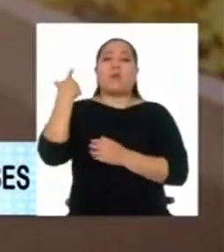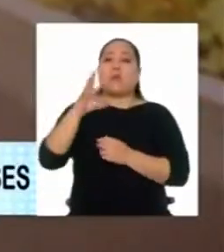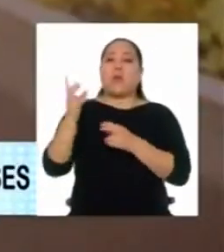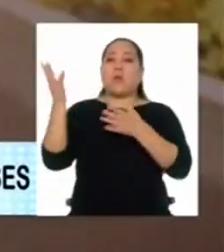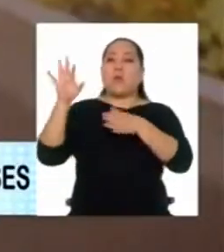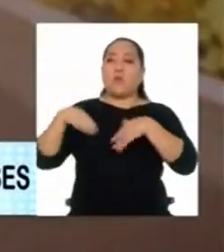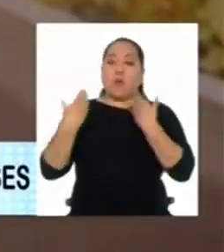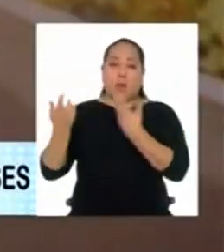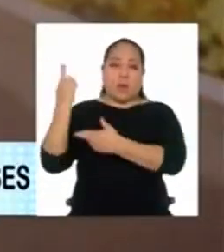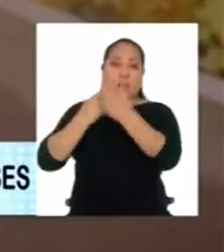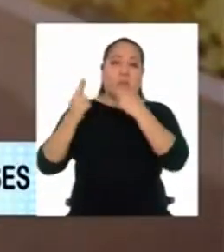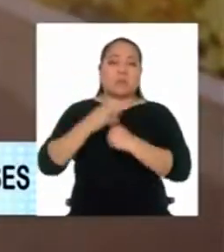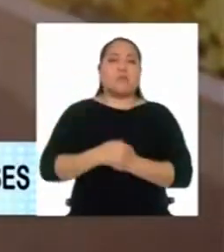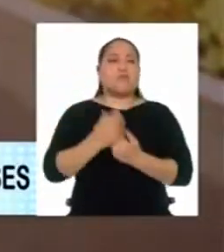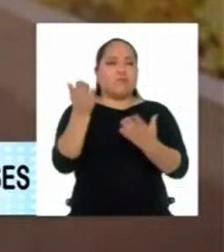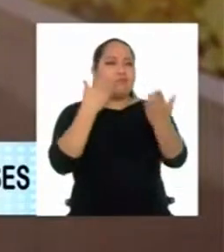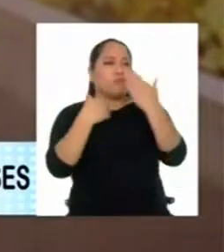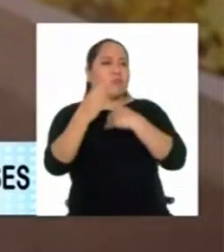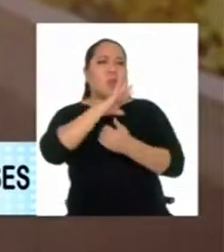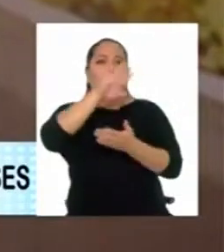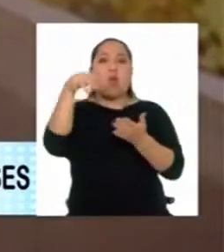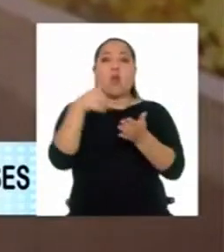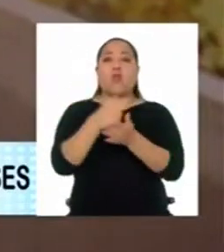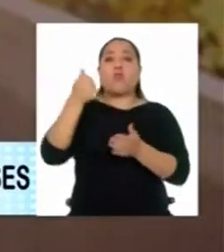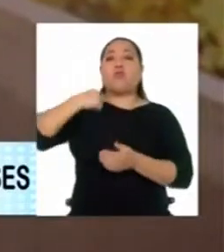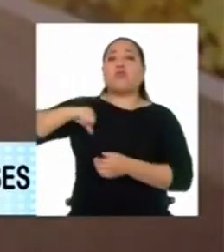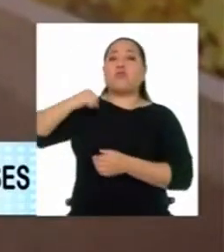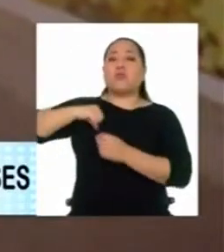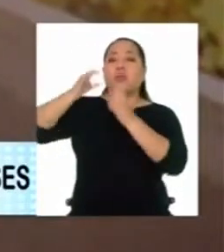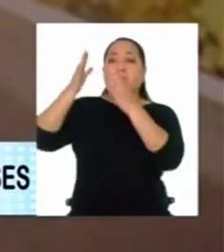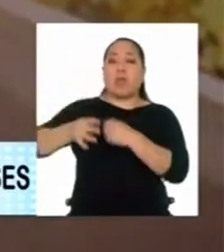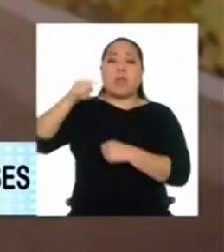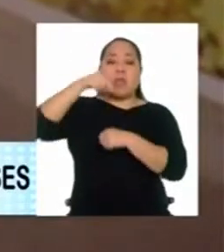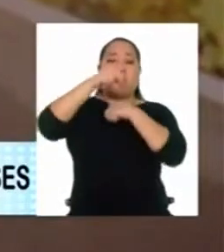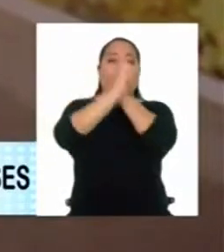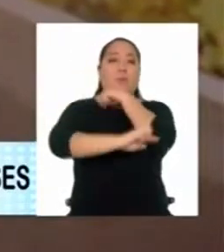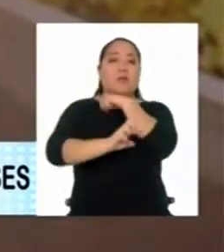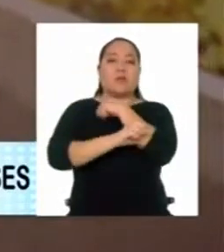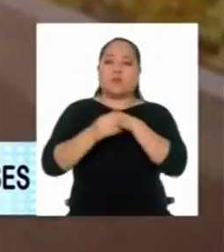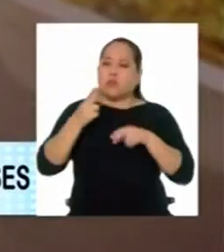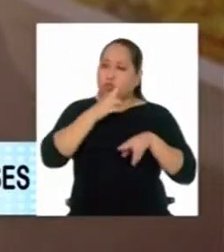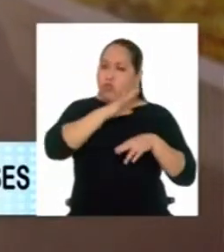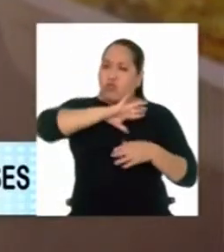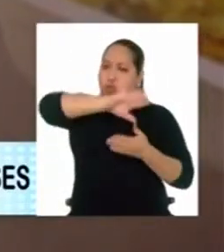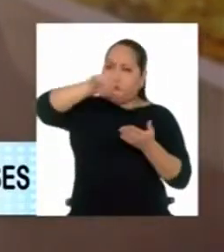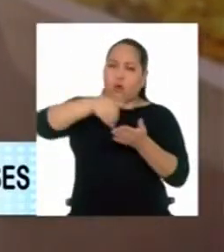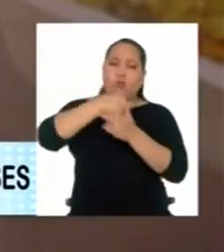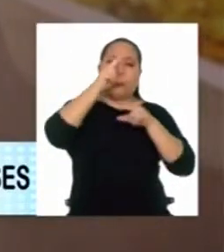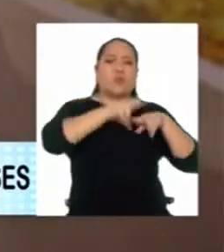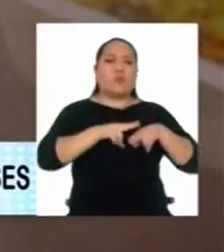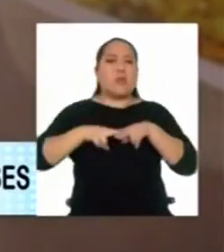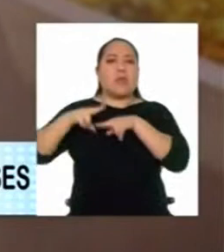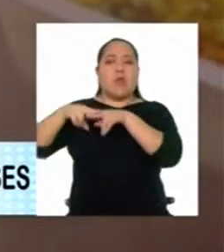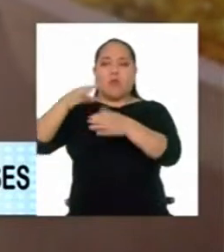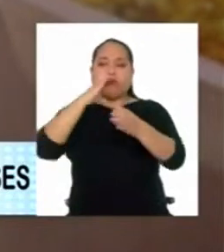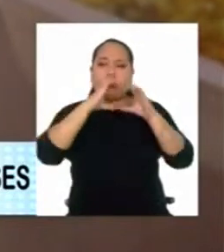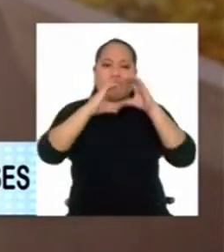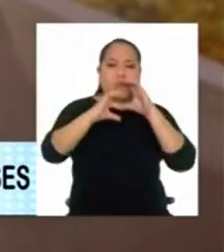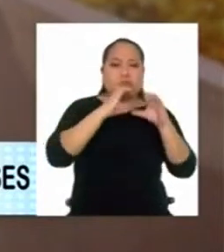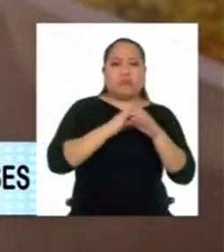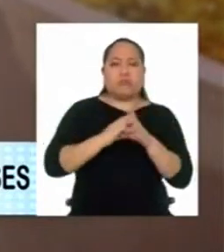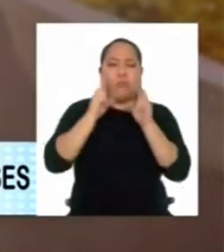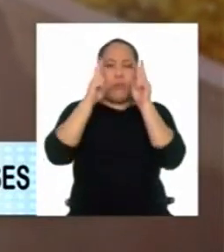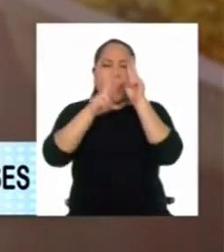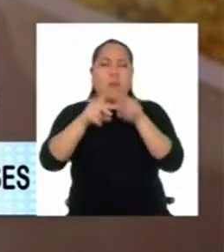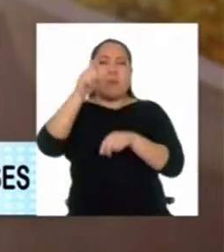desde acá, de este distrito, a todos los alcaldes del país para que nos sentemos a conversar y prioricemos